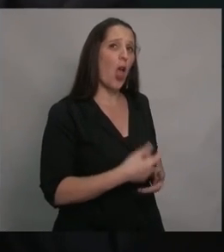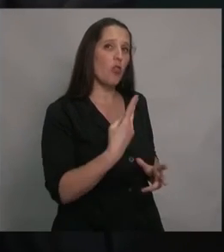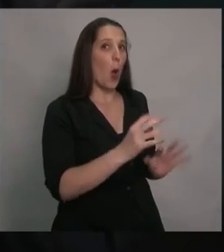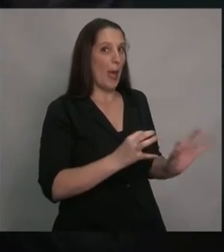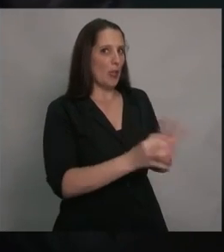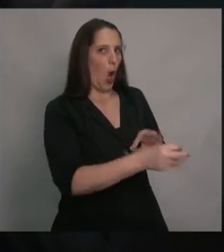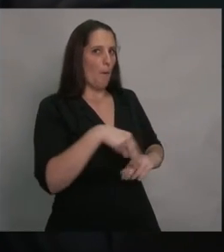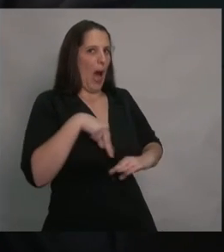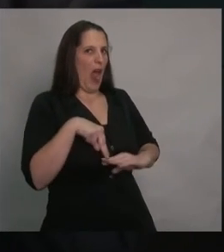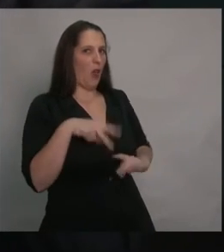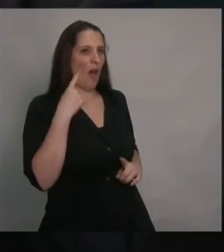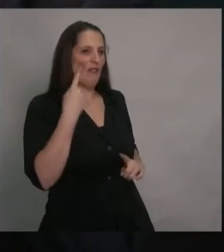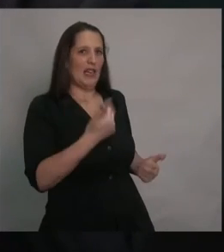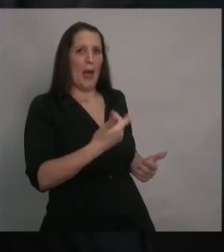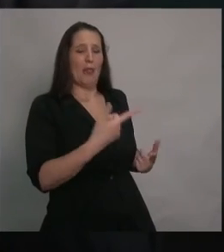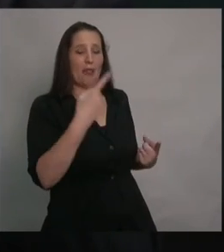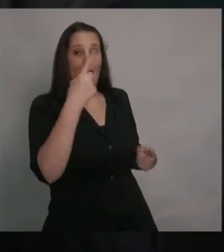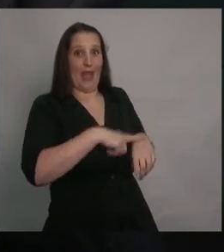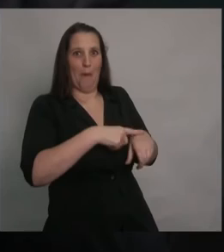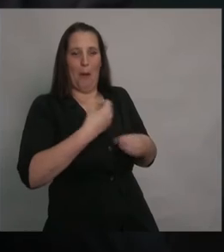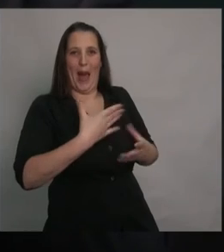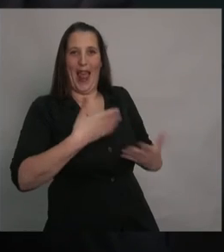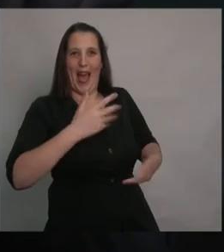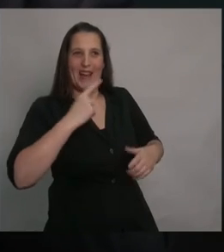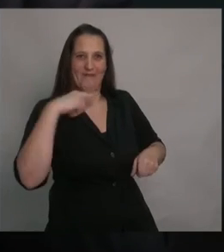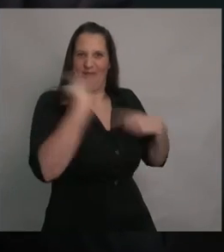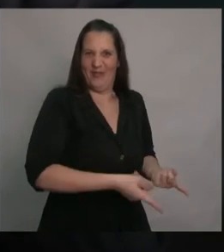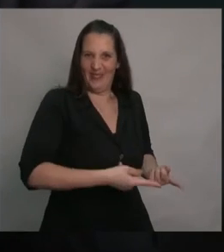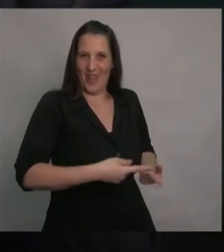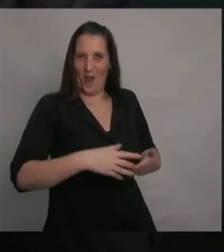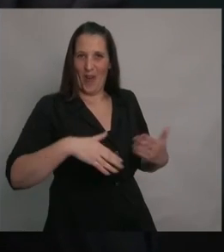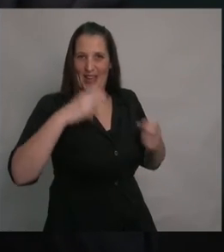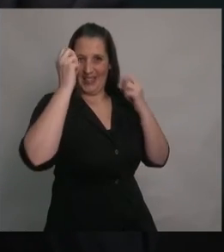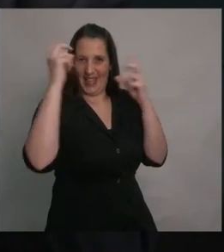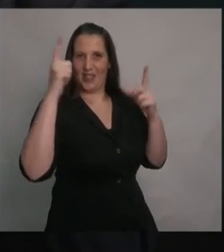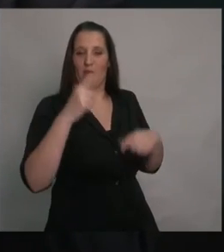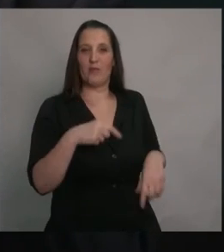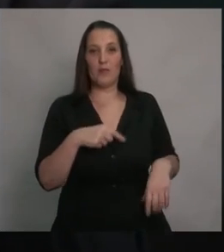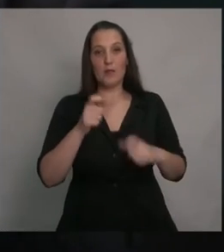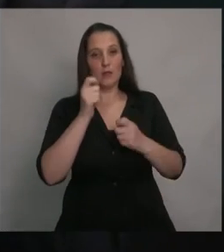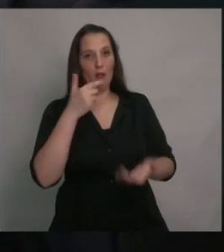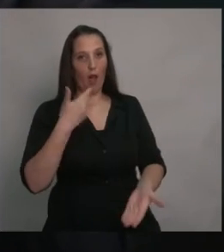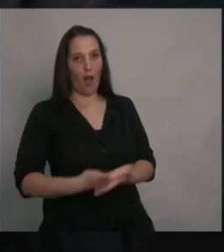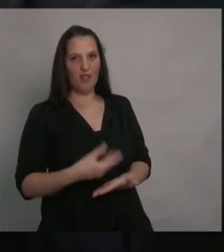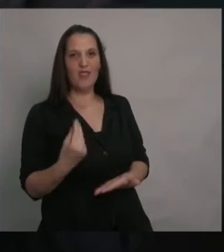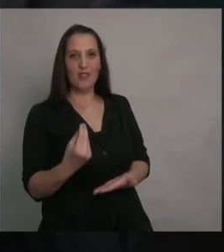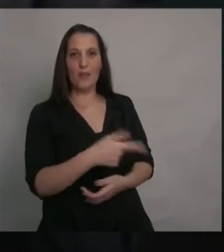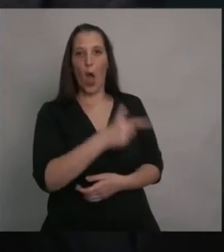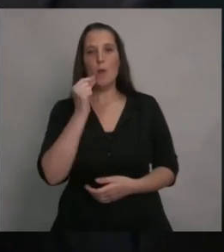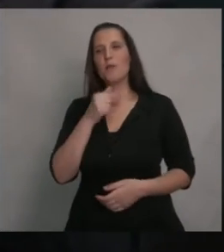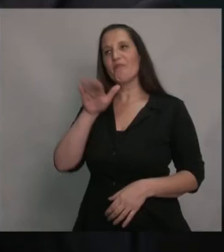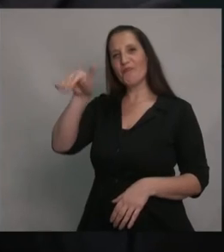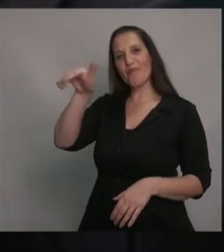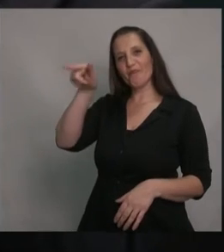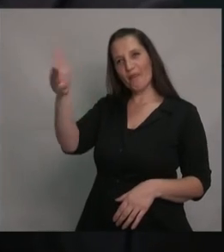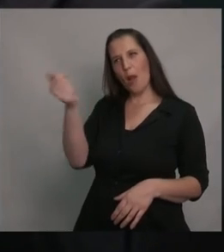2 metros de distancia. Dije, bueno, por lo menos porque me dé tiempo a reaccionar. Y cuando yo me paro, el hombre me dice, ve acá, chico. Tú